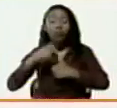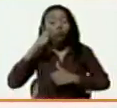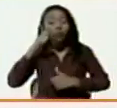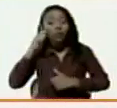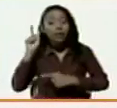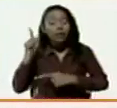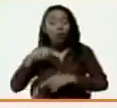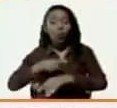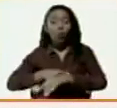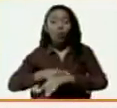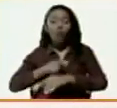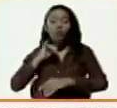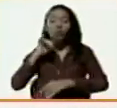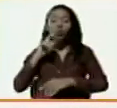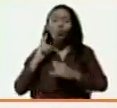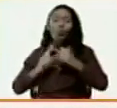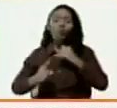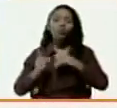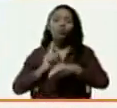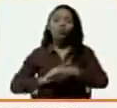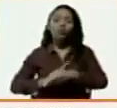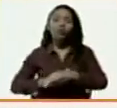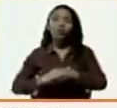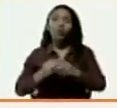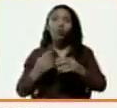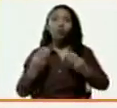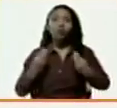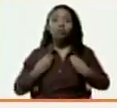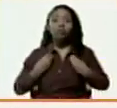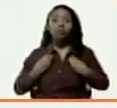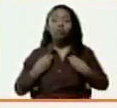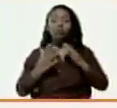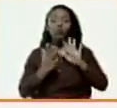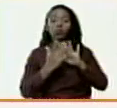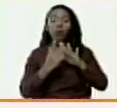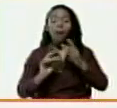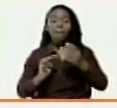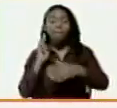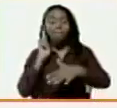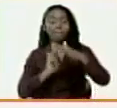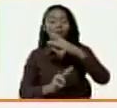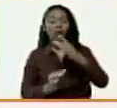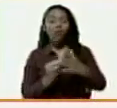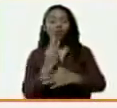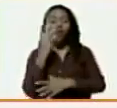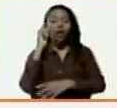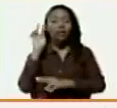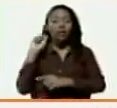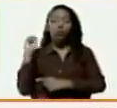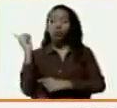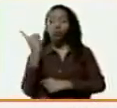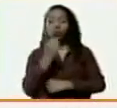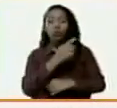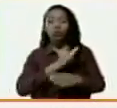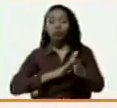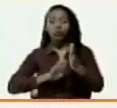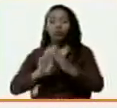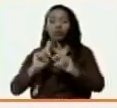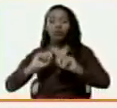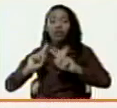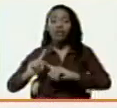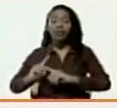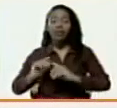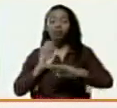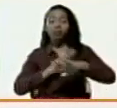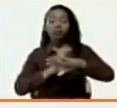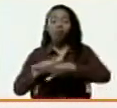a esta hora información de último minuto envió directo con etnia ángel en el palacio de miraflores en torno a lo que es el desarrollo de diferentes pronunciamientos